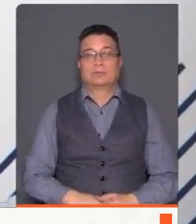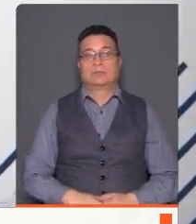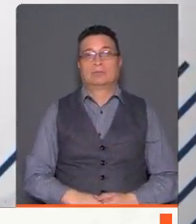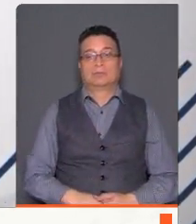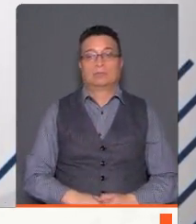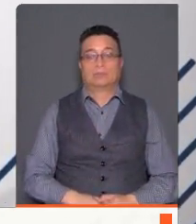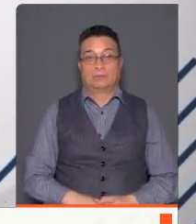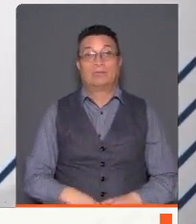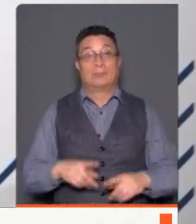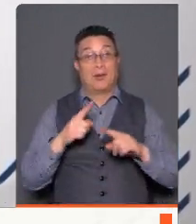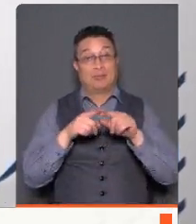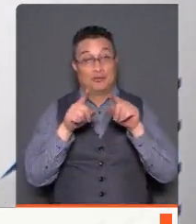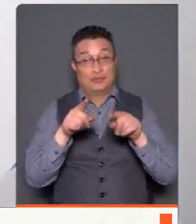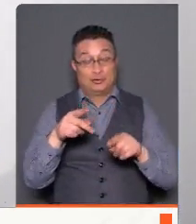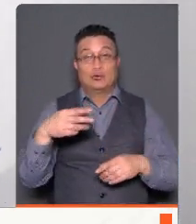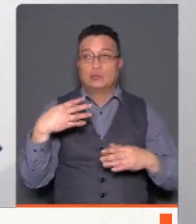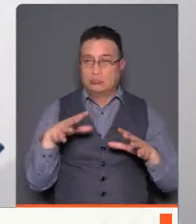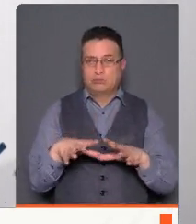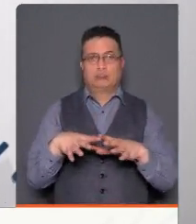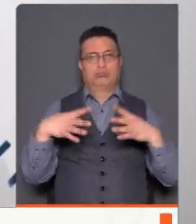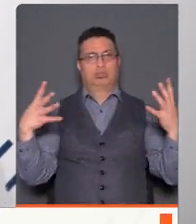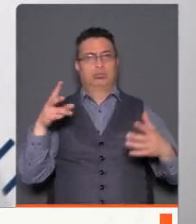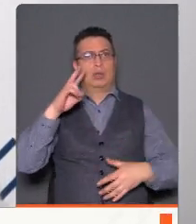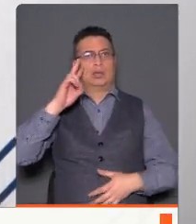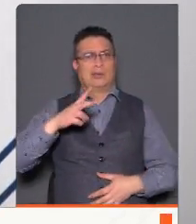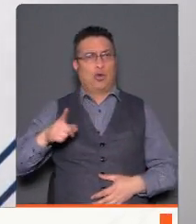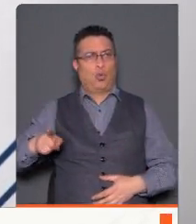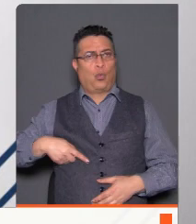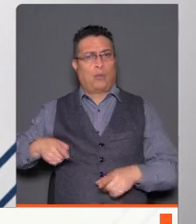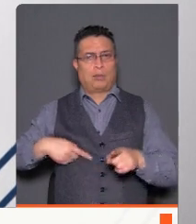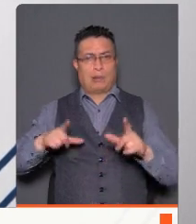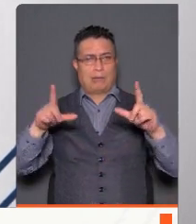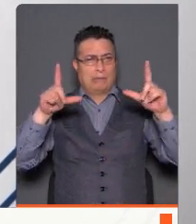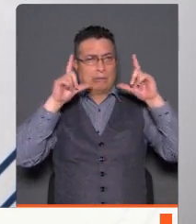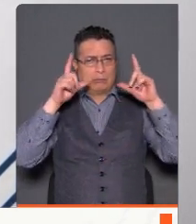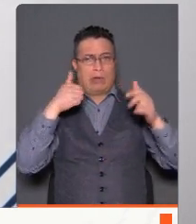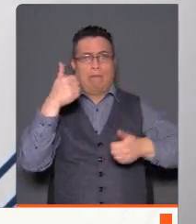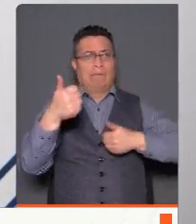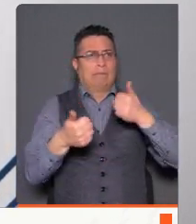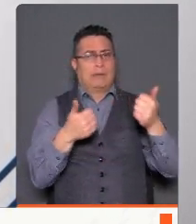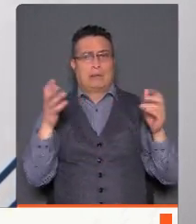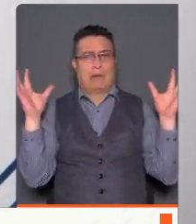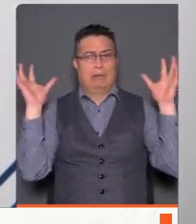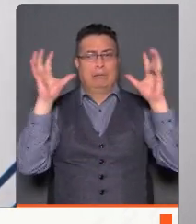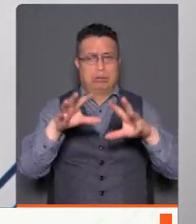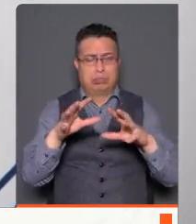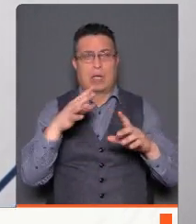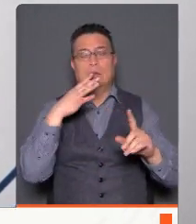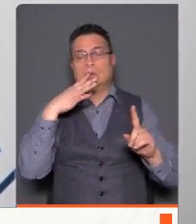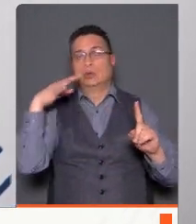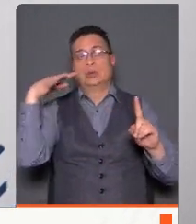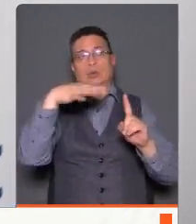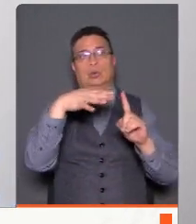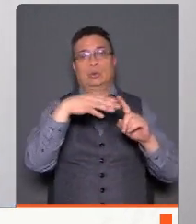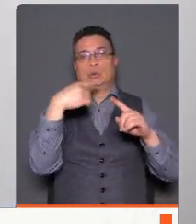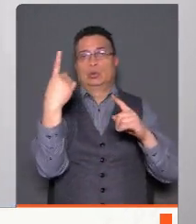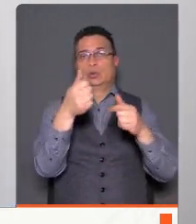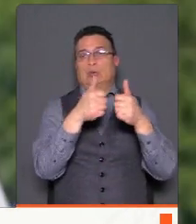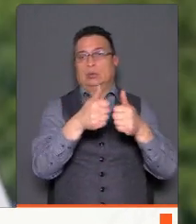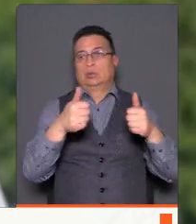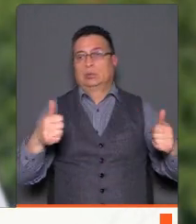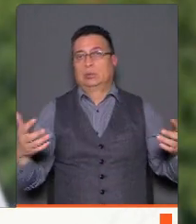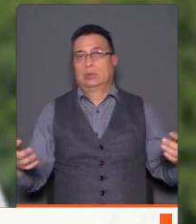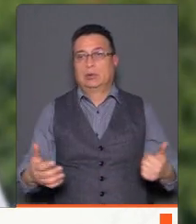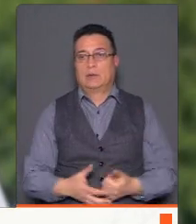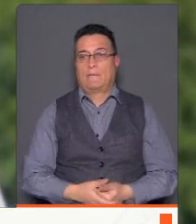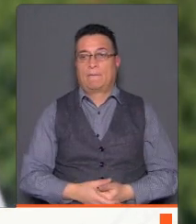Por ello, la noticia que deja sin culpables a quienes protagonizaron estos ha sido duramente criticado por las autoridades.